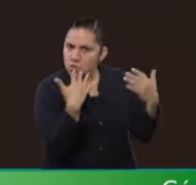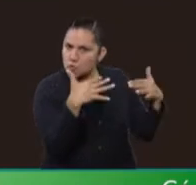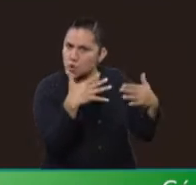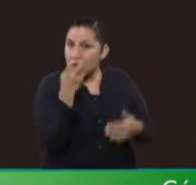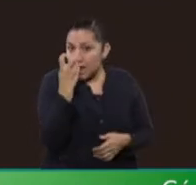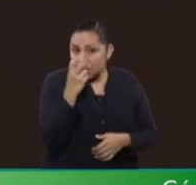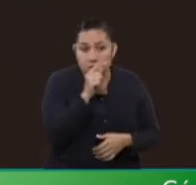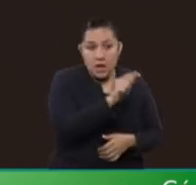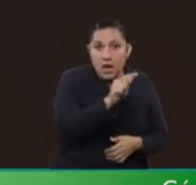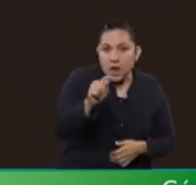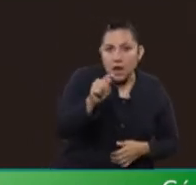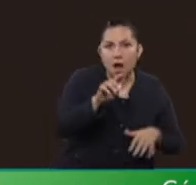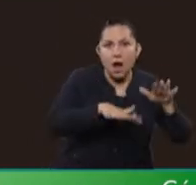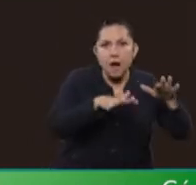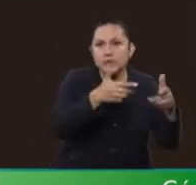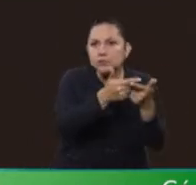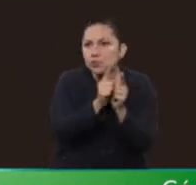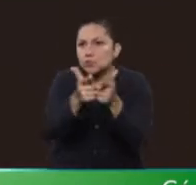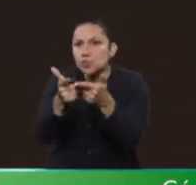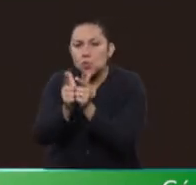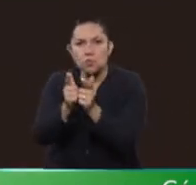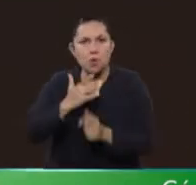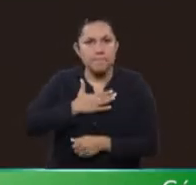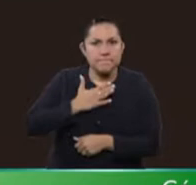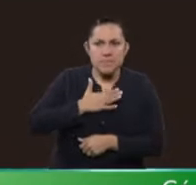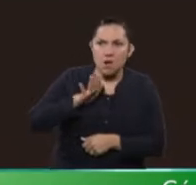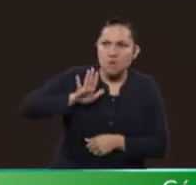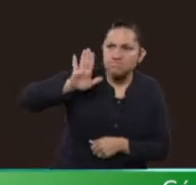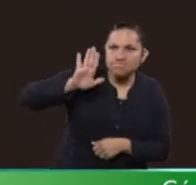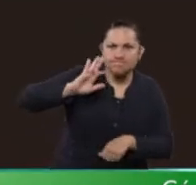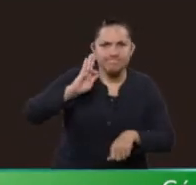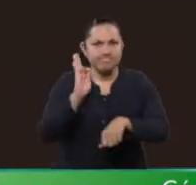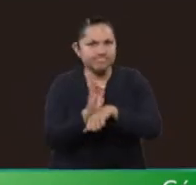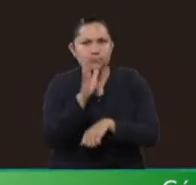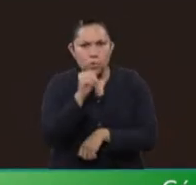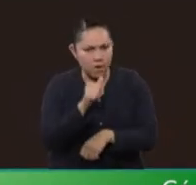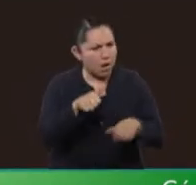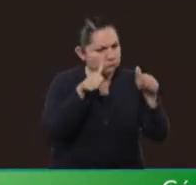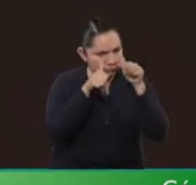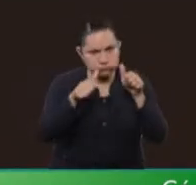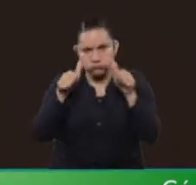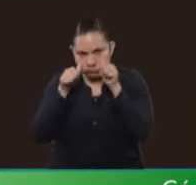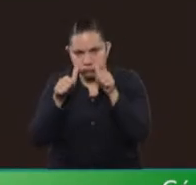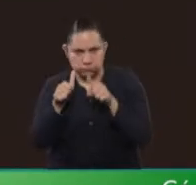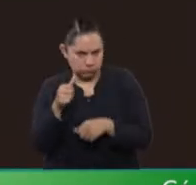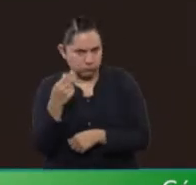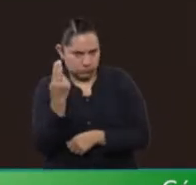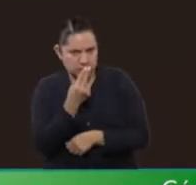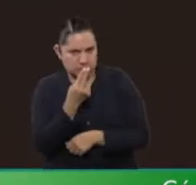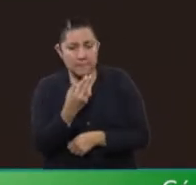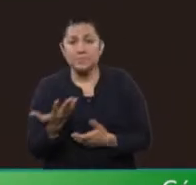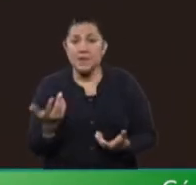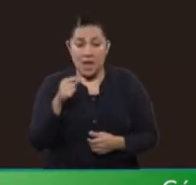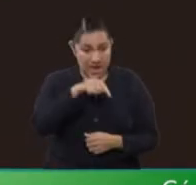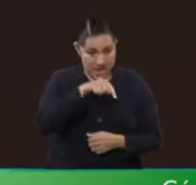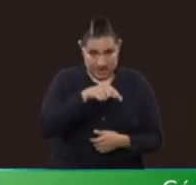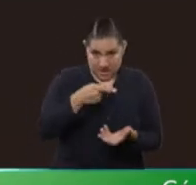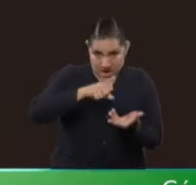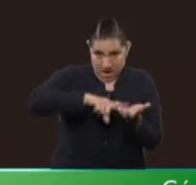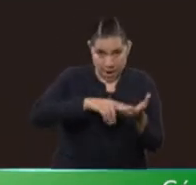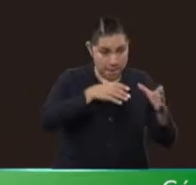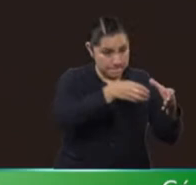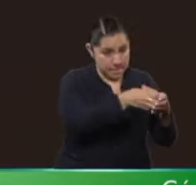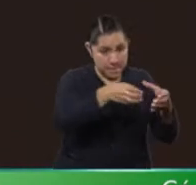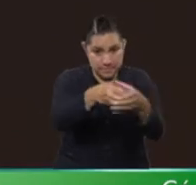reciben nuestras personas con discapacidad menores de 65 años y nuestros adultos mayores se utilice para lo que realmente necesitan